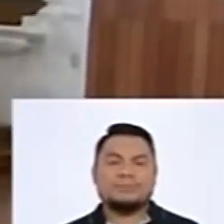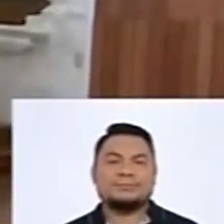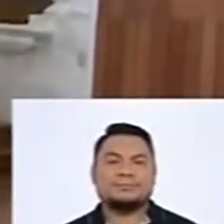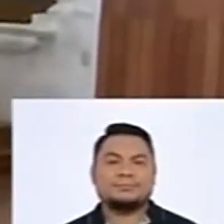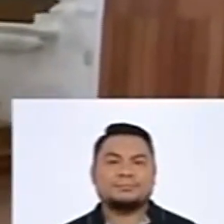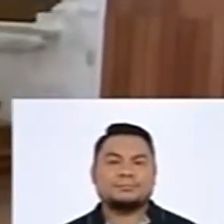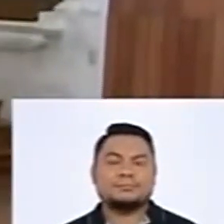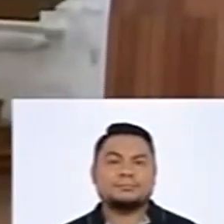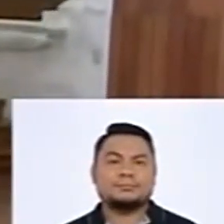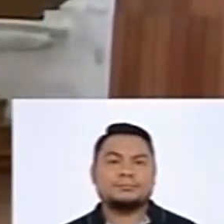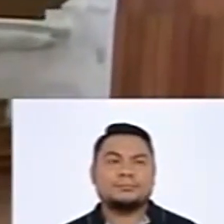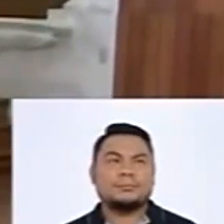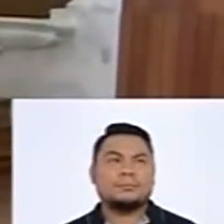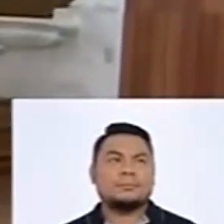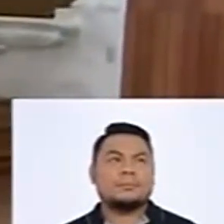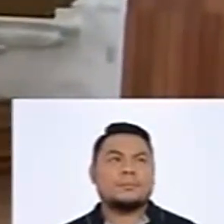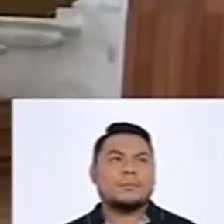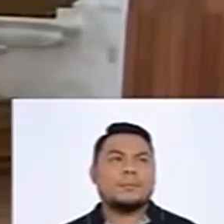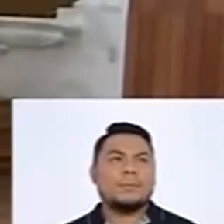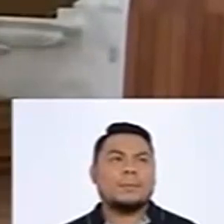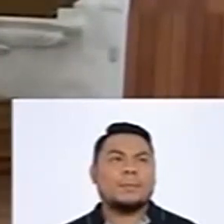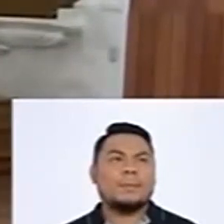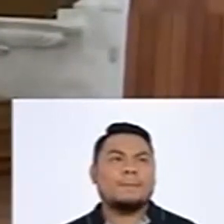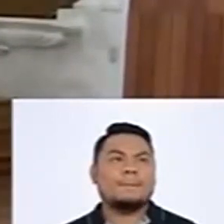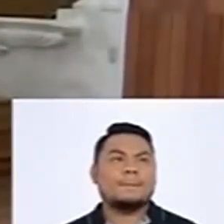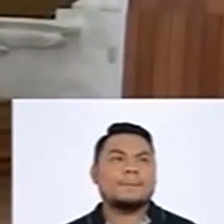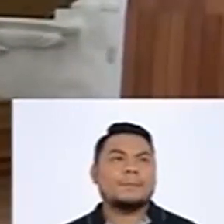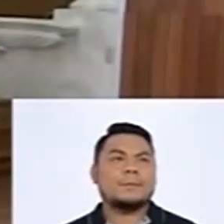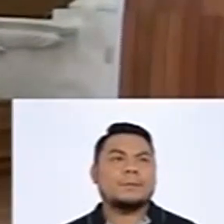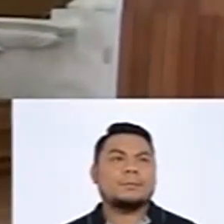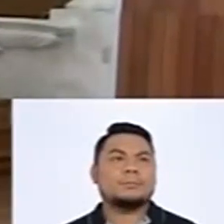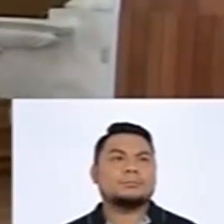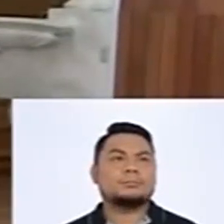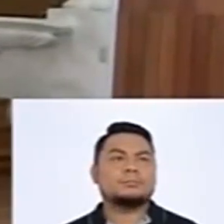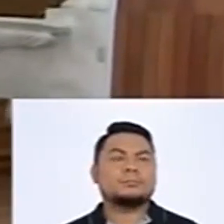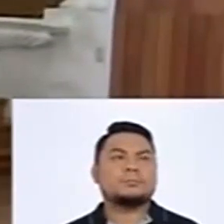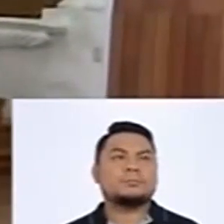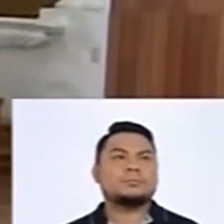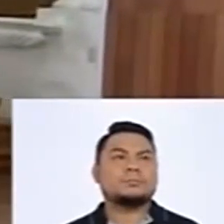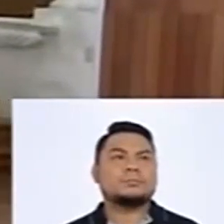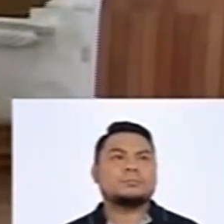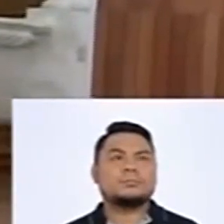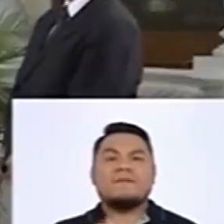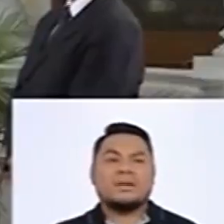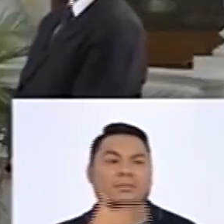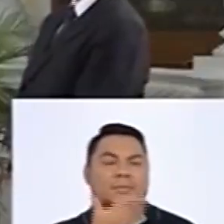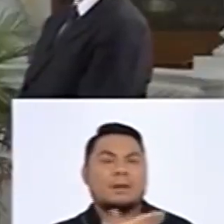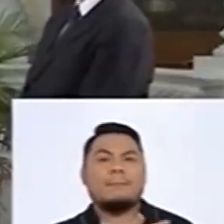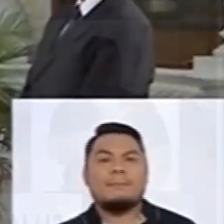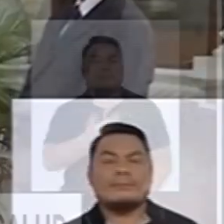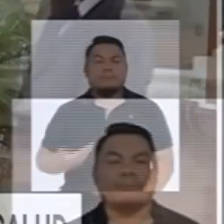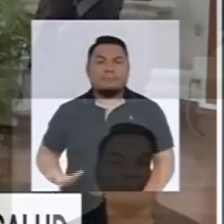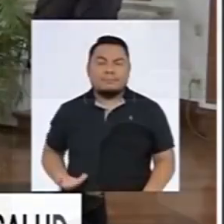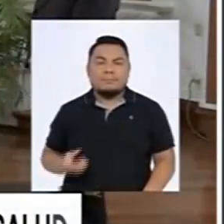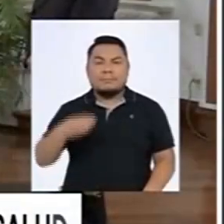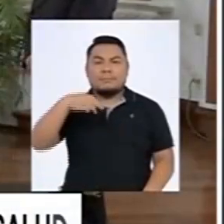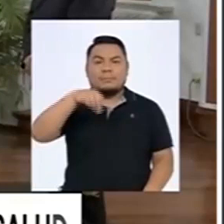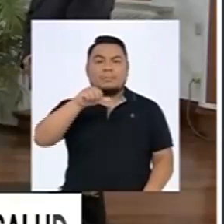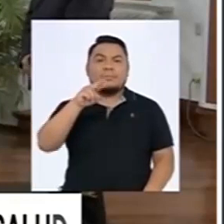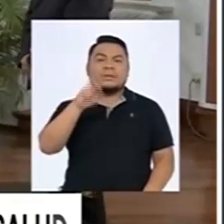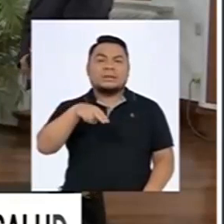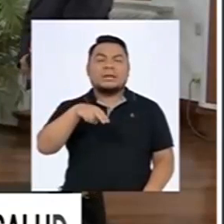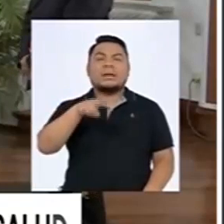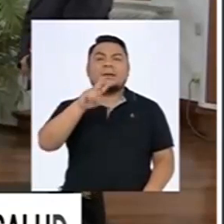el colegio a su disposición para colaborar en estos momentos de incertidumbres y de